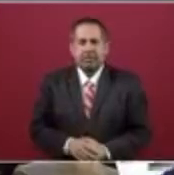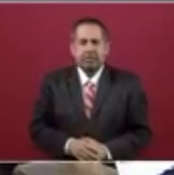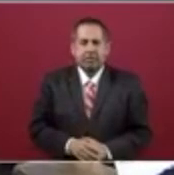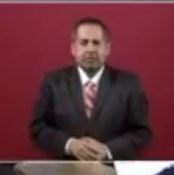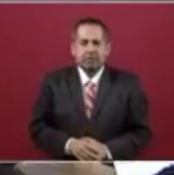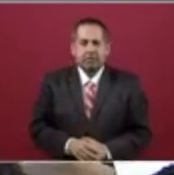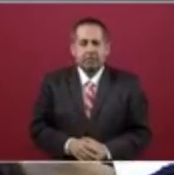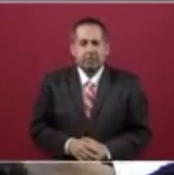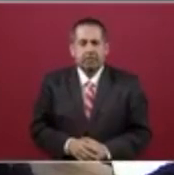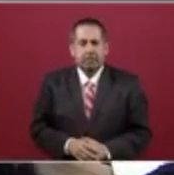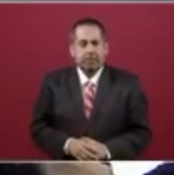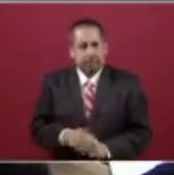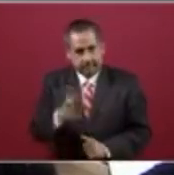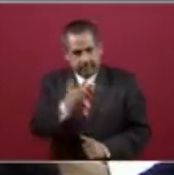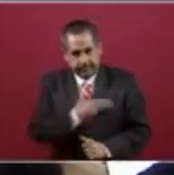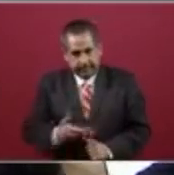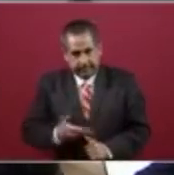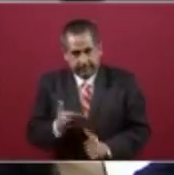Presidente.